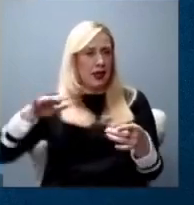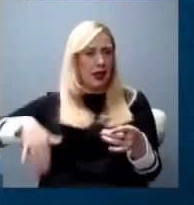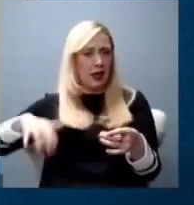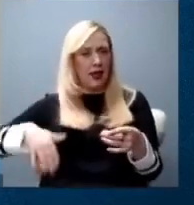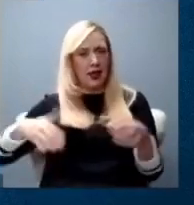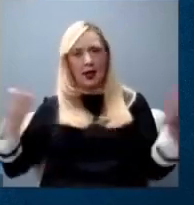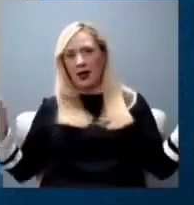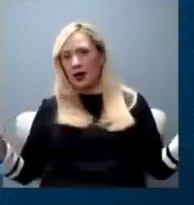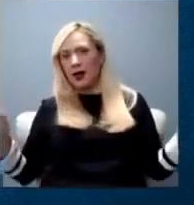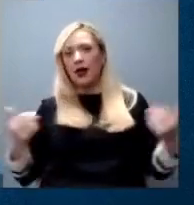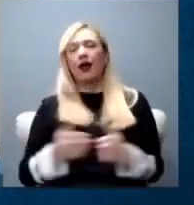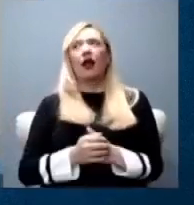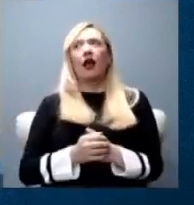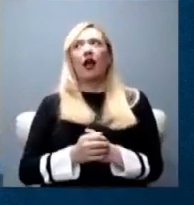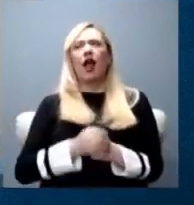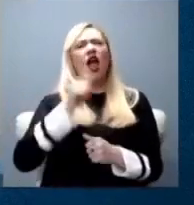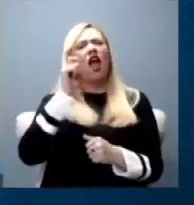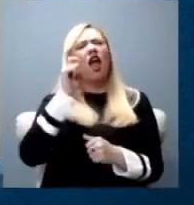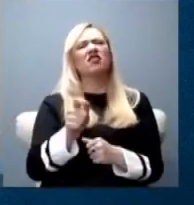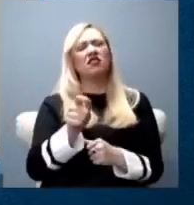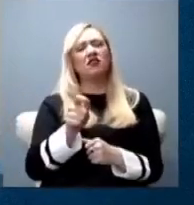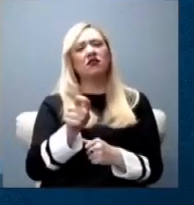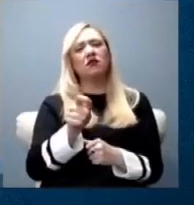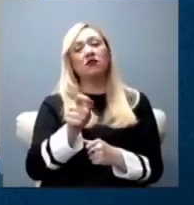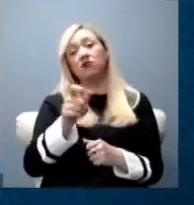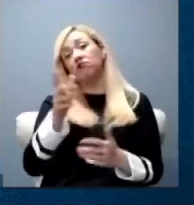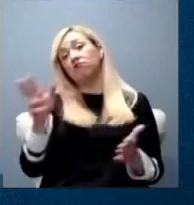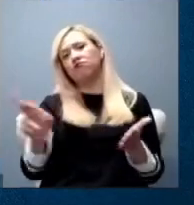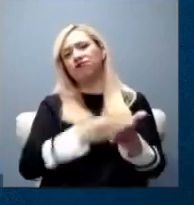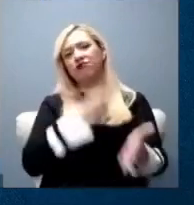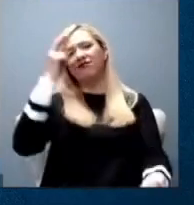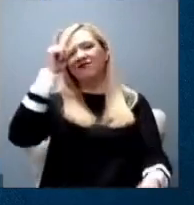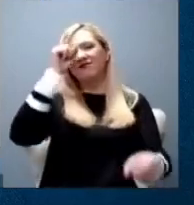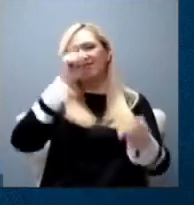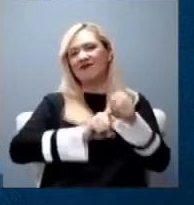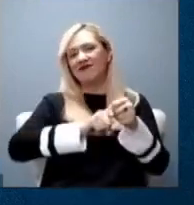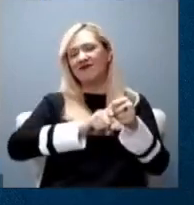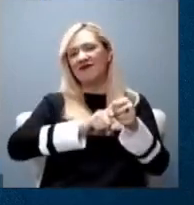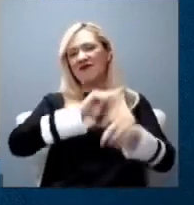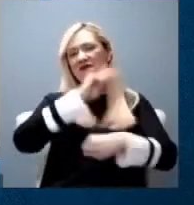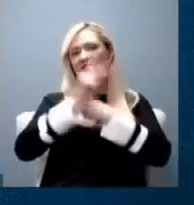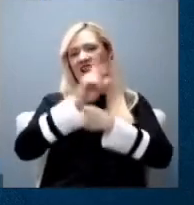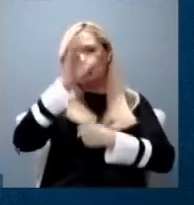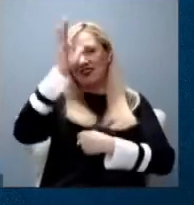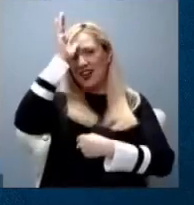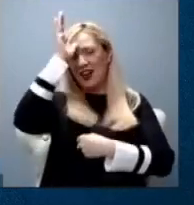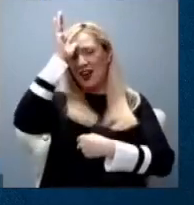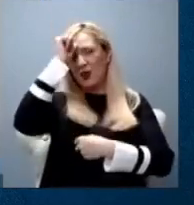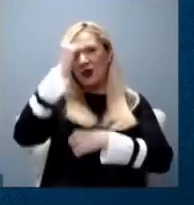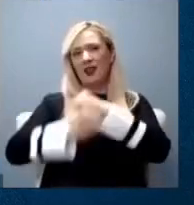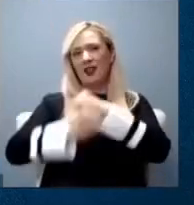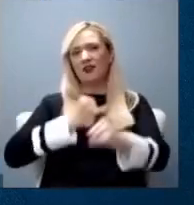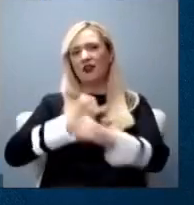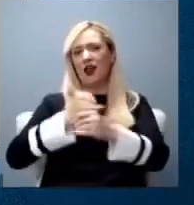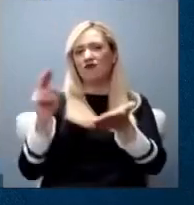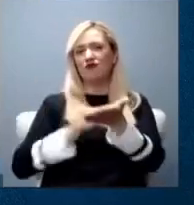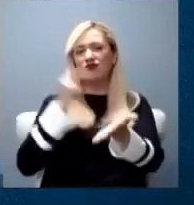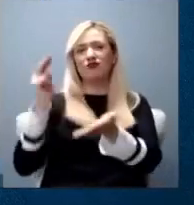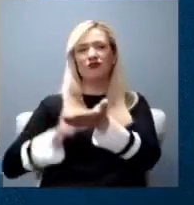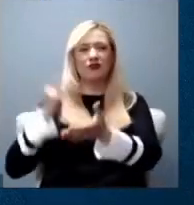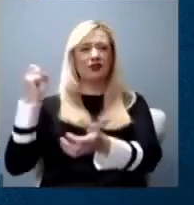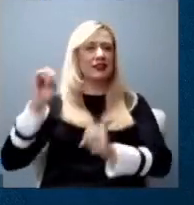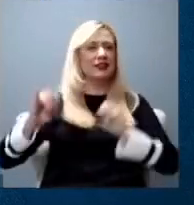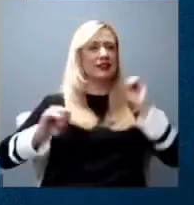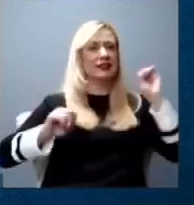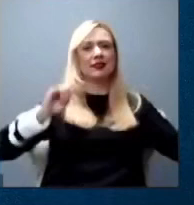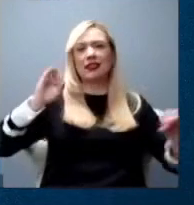Marcia, son producto de acuerdos internacionales, es decir, son productos de instrumentos internacionales donde los estados que